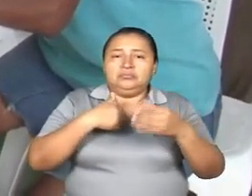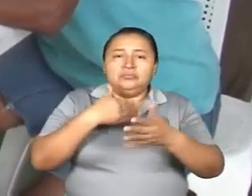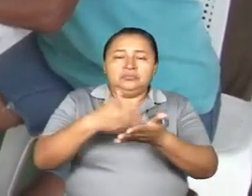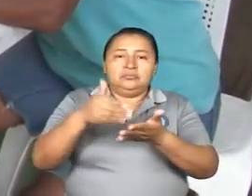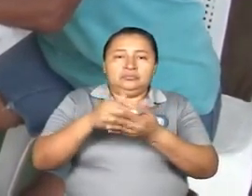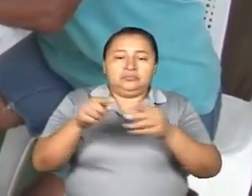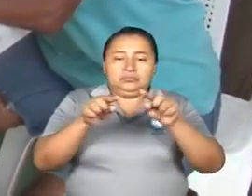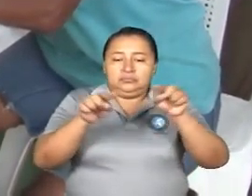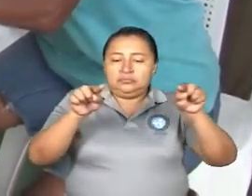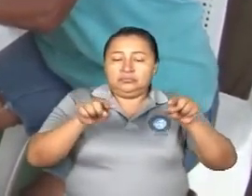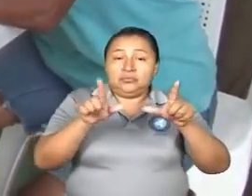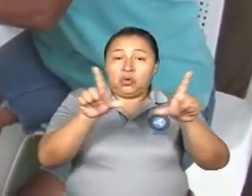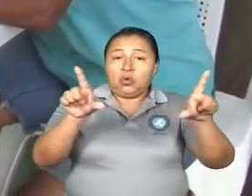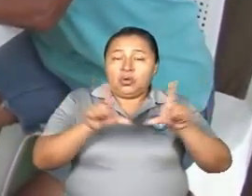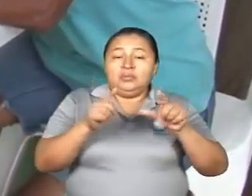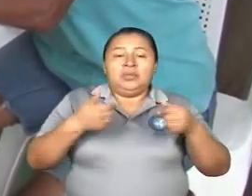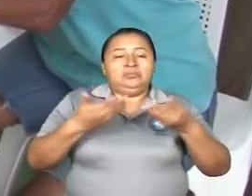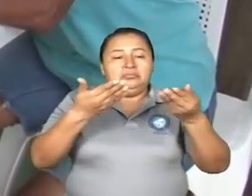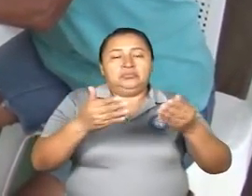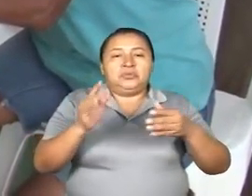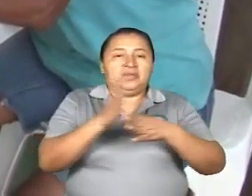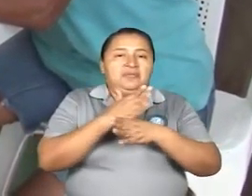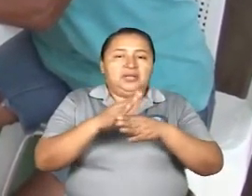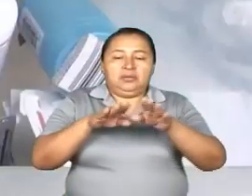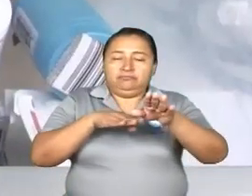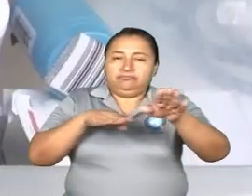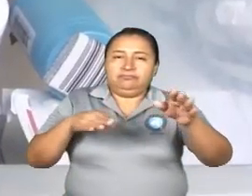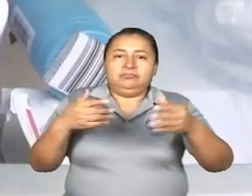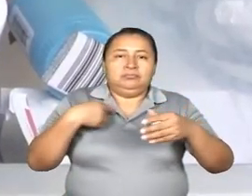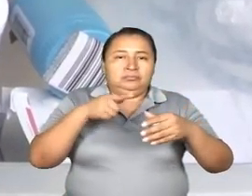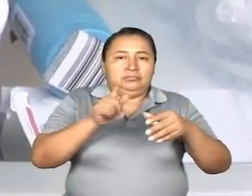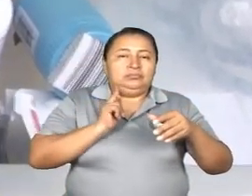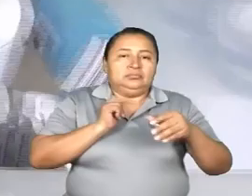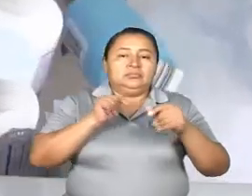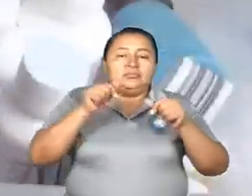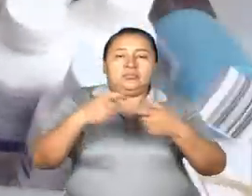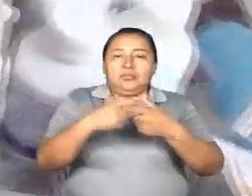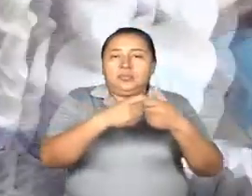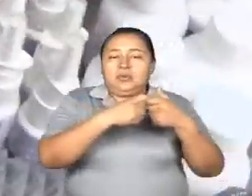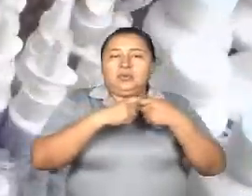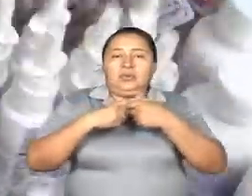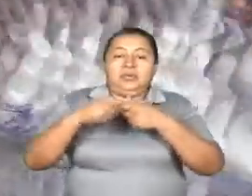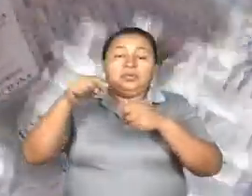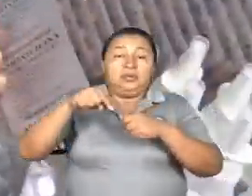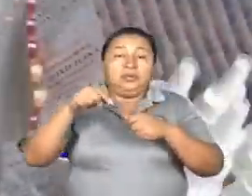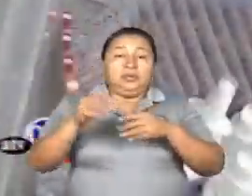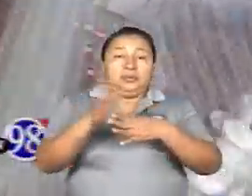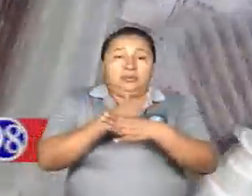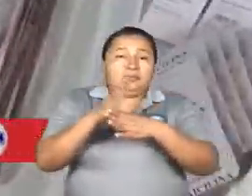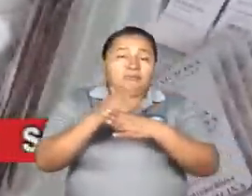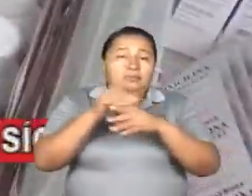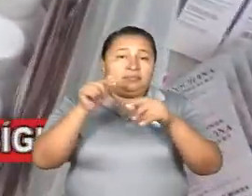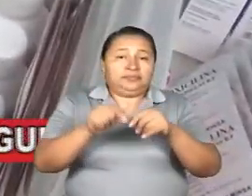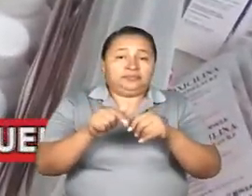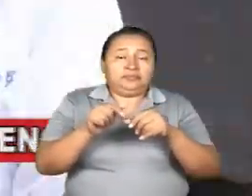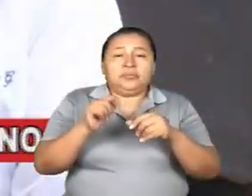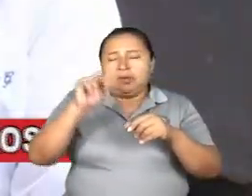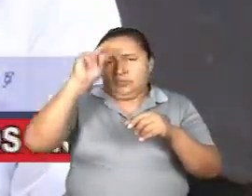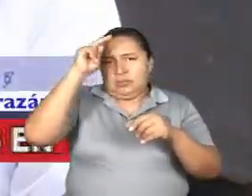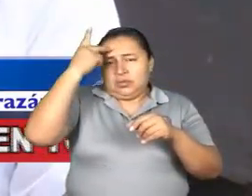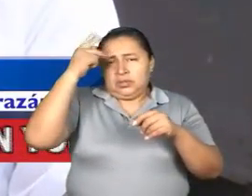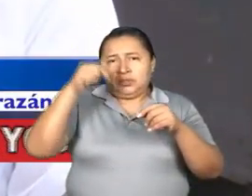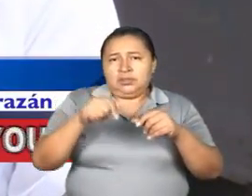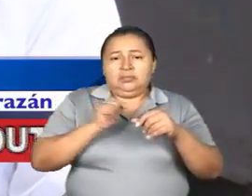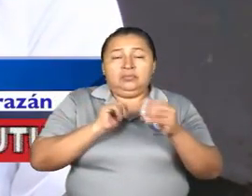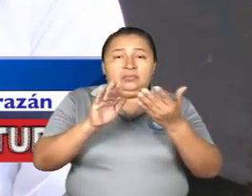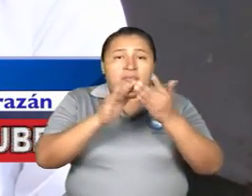el espacio necesario para la instalación de las clínicas. Esto se hace coordinado con las diferentes entidades políticas